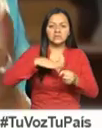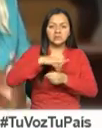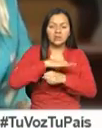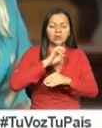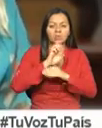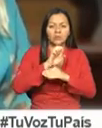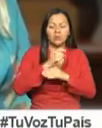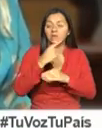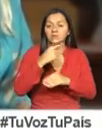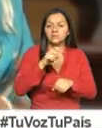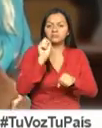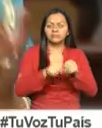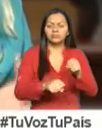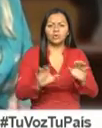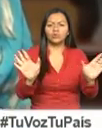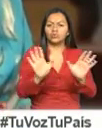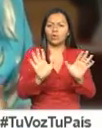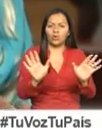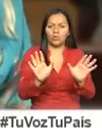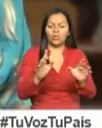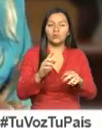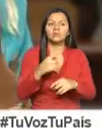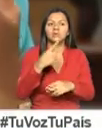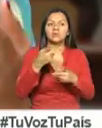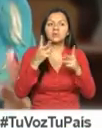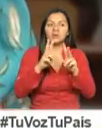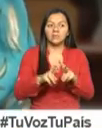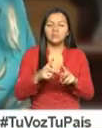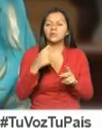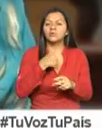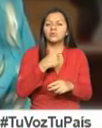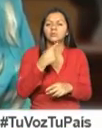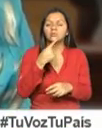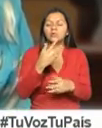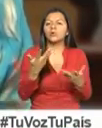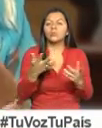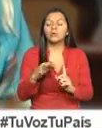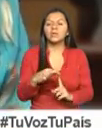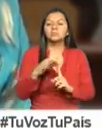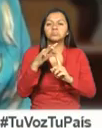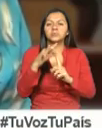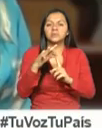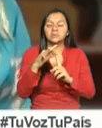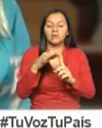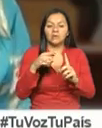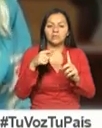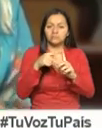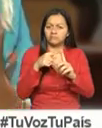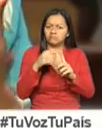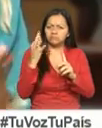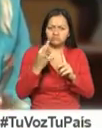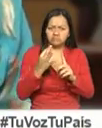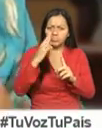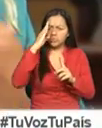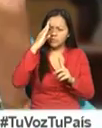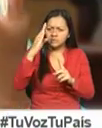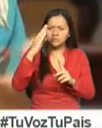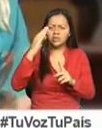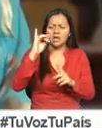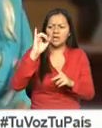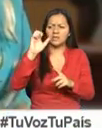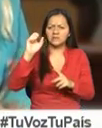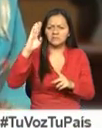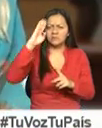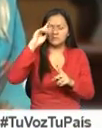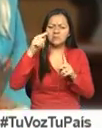no lo estamos desconociendo. Correcto. En ningún momento. Tampoco desconocemos el régimen especial. Es un régimen especial por sus aportes, por